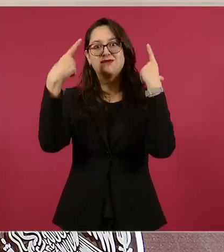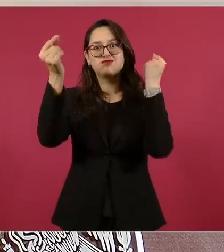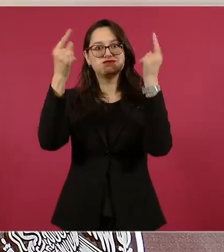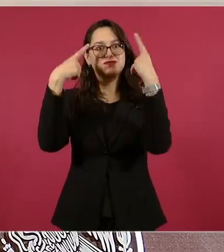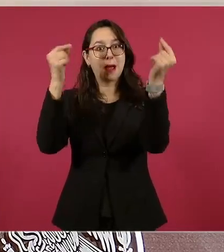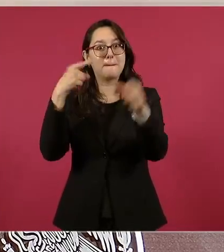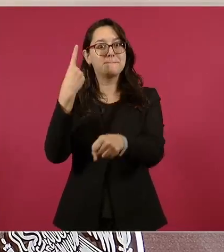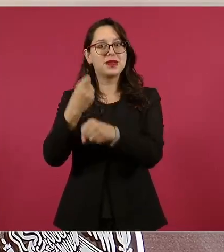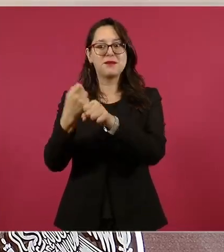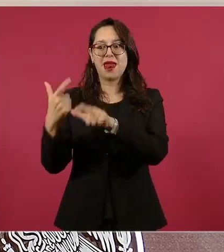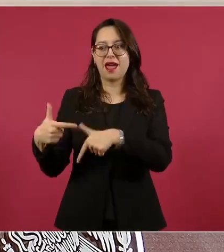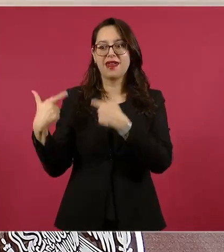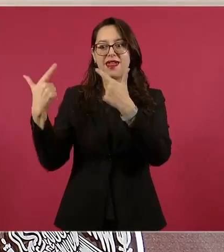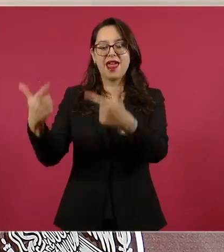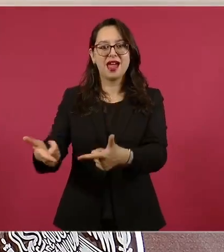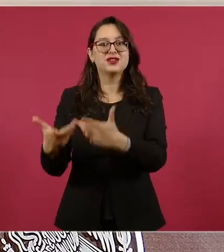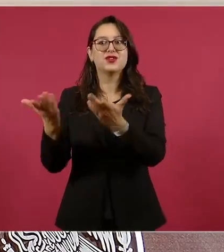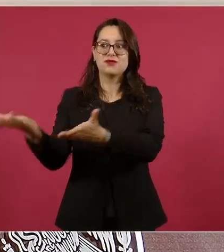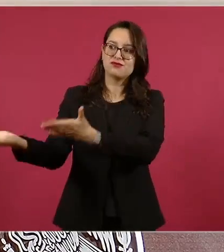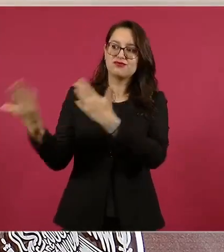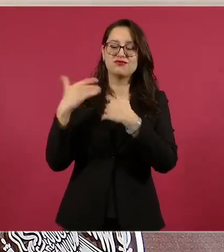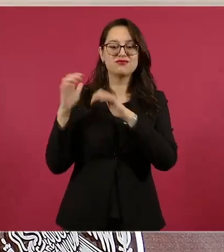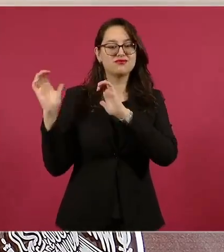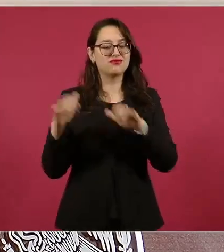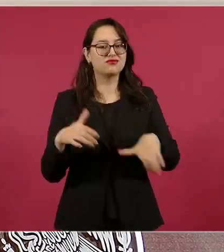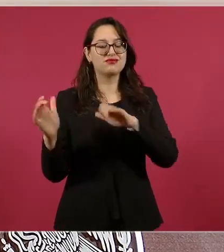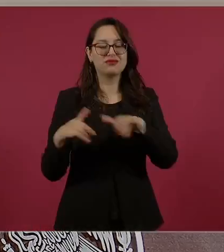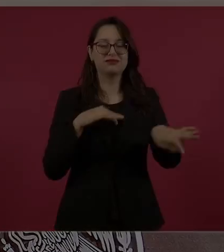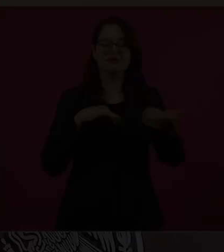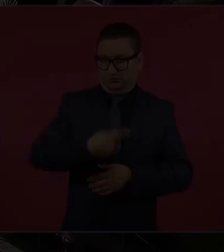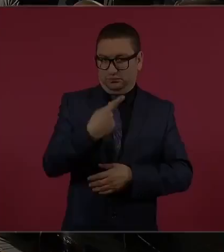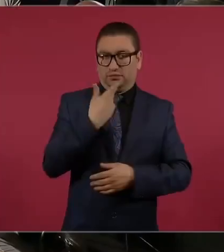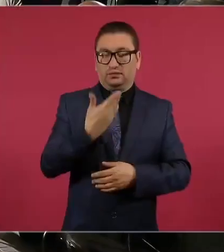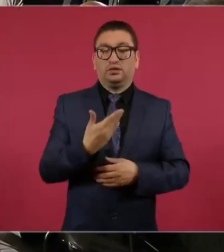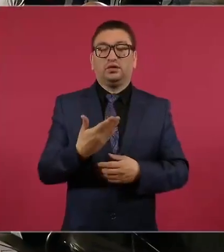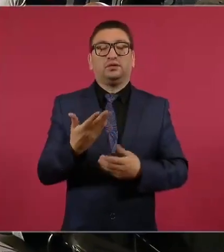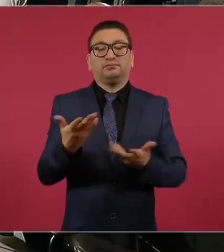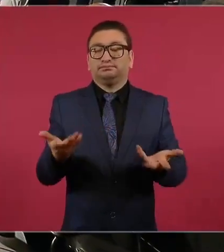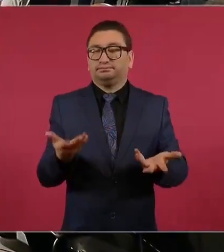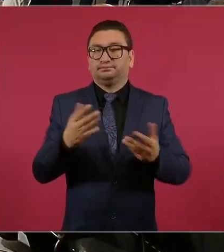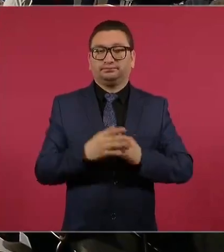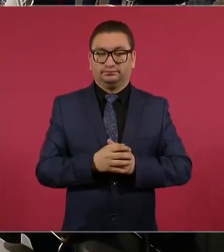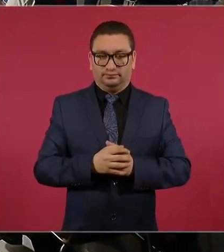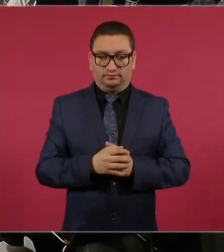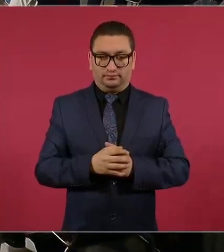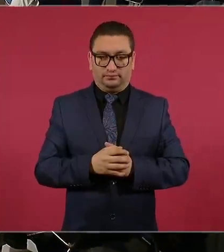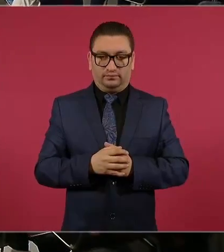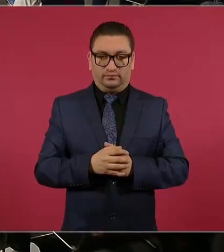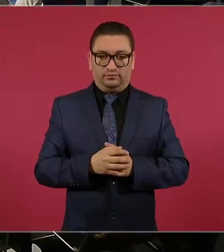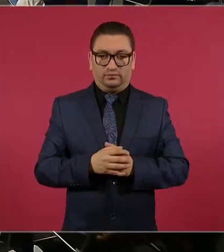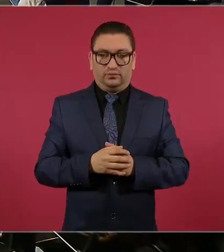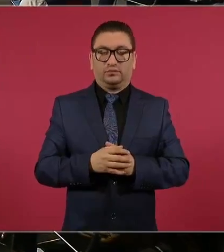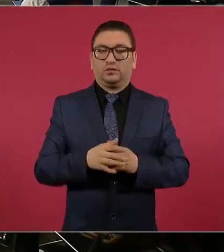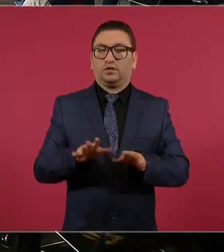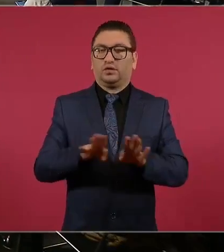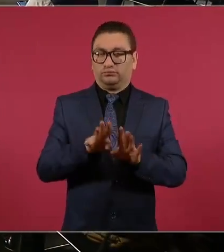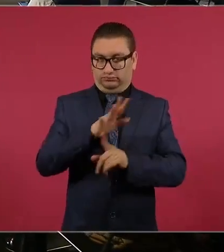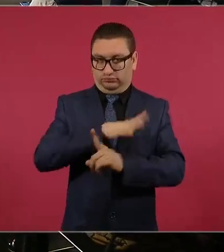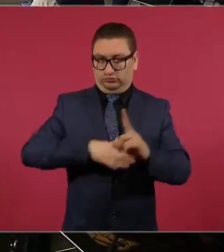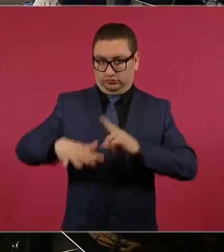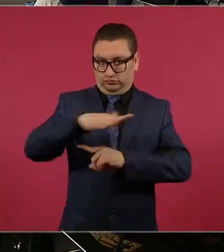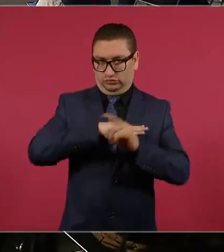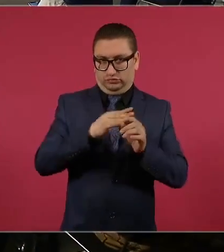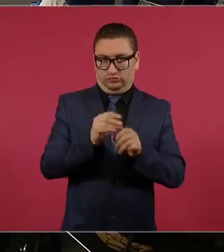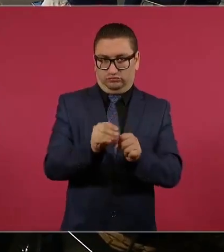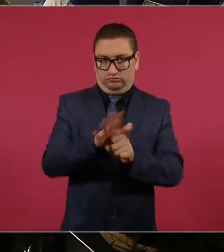la que tiene mayor necesidad de crecimiento aún de médicas y médicos especialistas. En cuanto a primero me gustaría el contexto de la